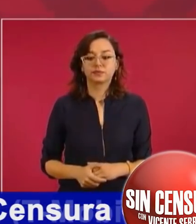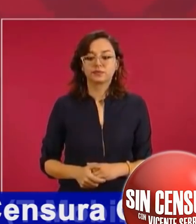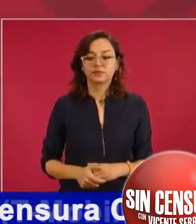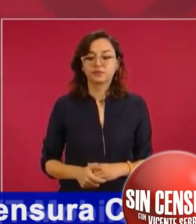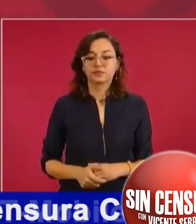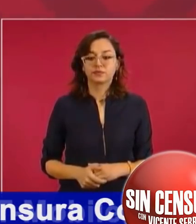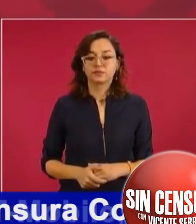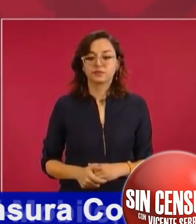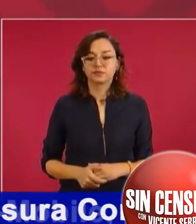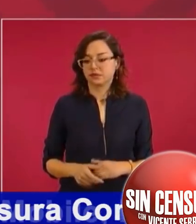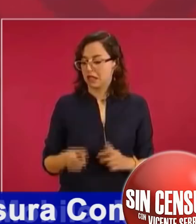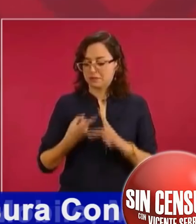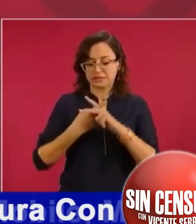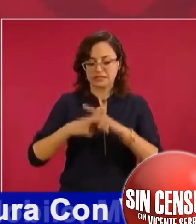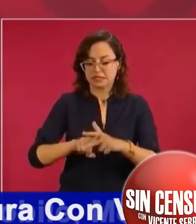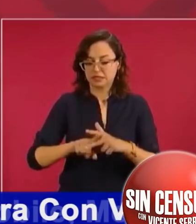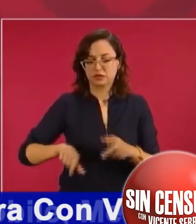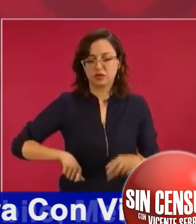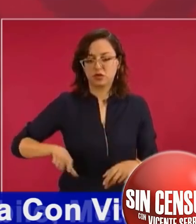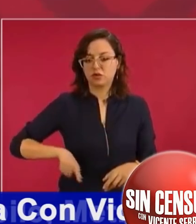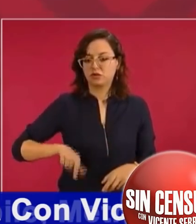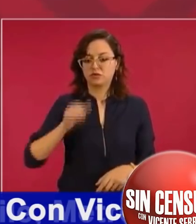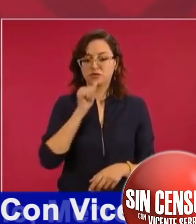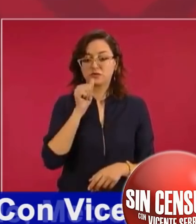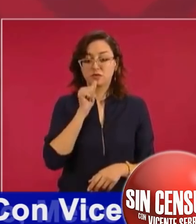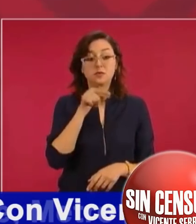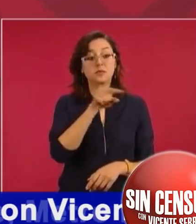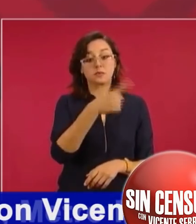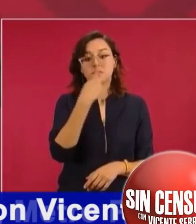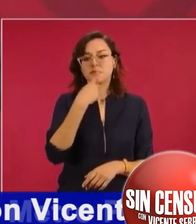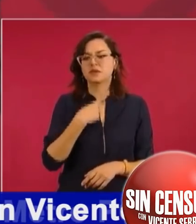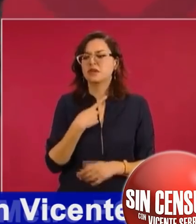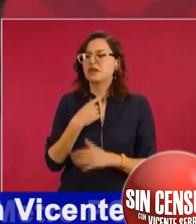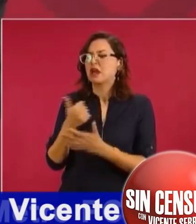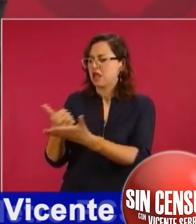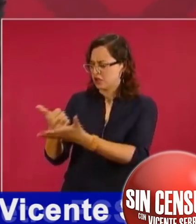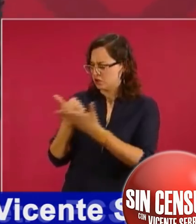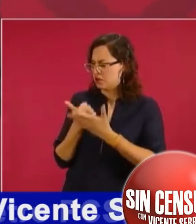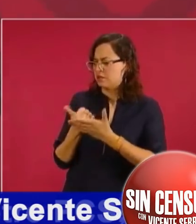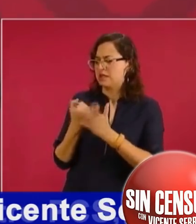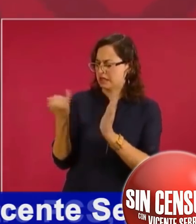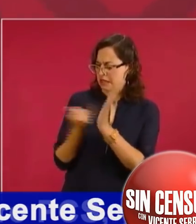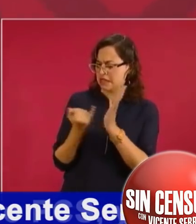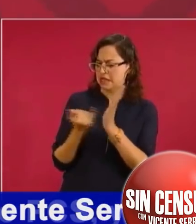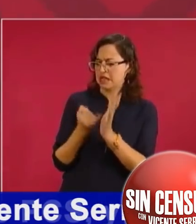antes de que entráramos, ayúdame para aumentar el IVA,